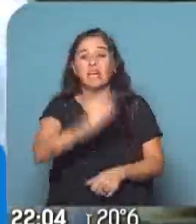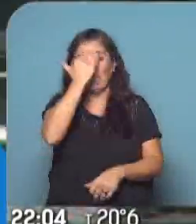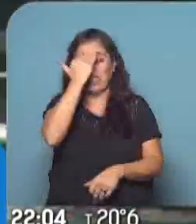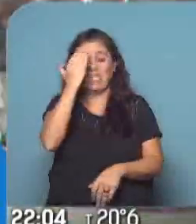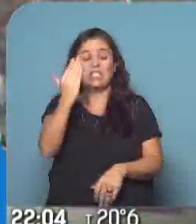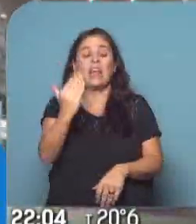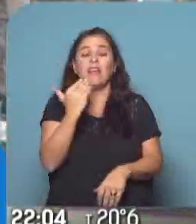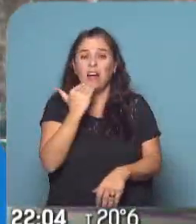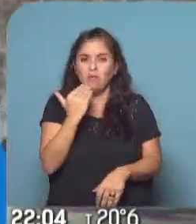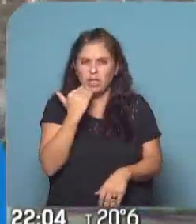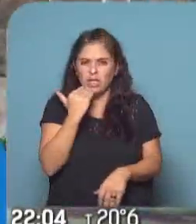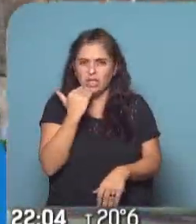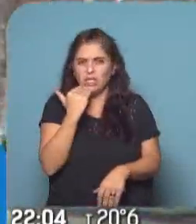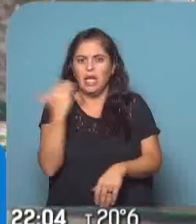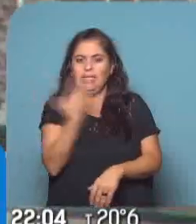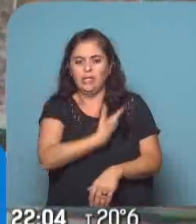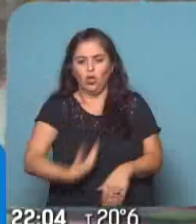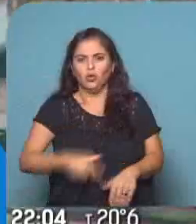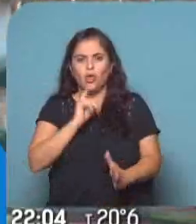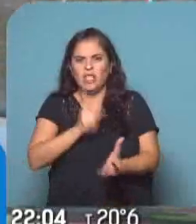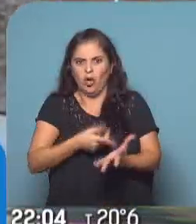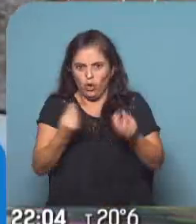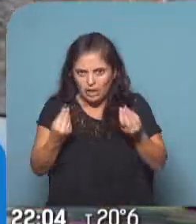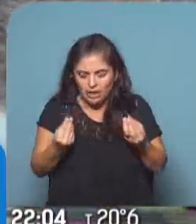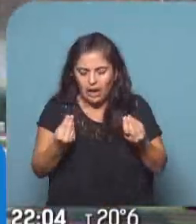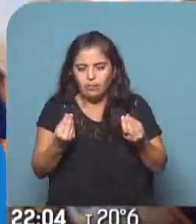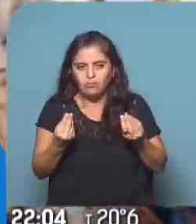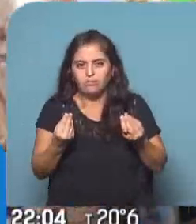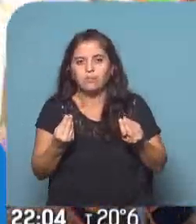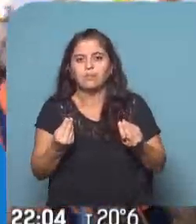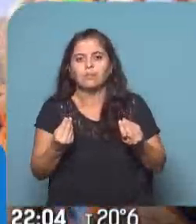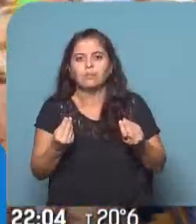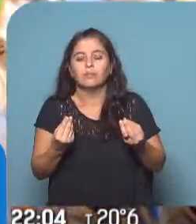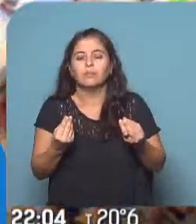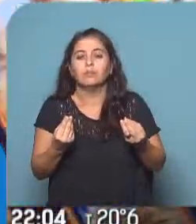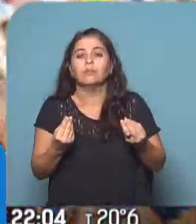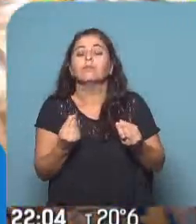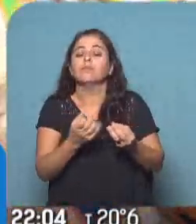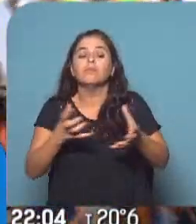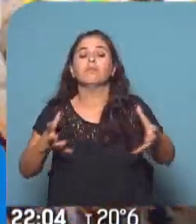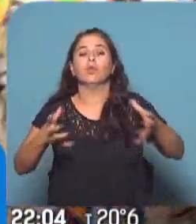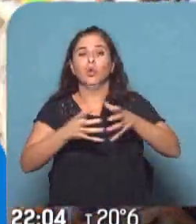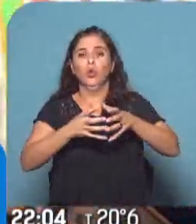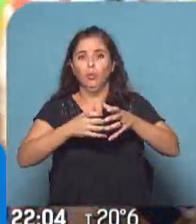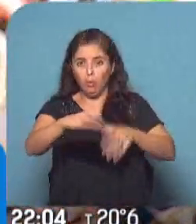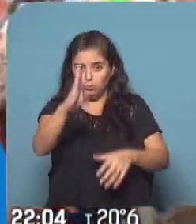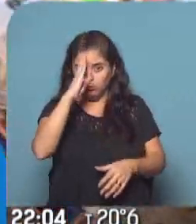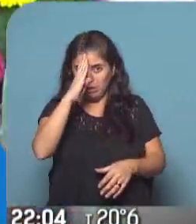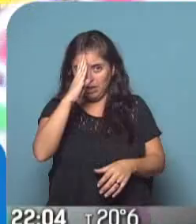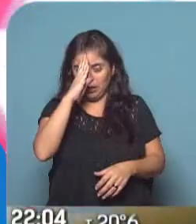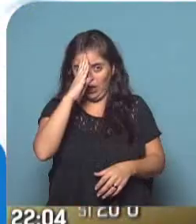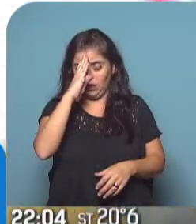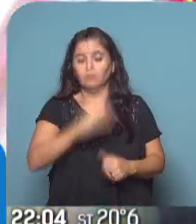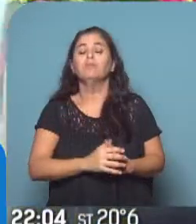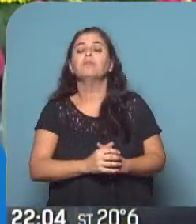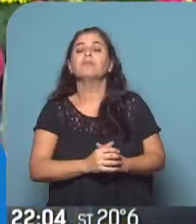de la oposición de altos funcionarios de la CIA y el Pentágono, una decisión inusual para con un cuerpo militar regular extranjero. Declaró a